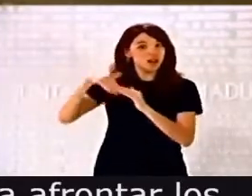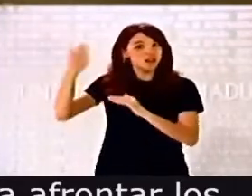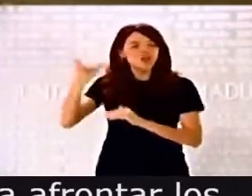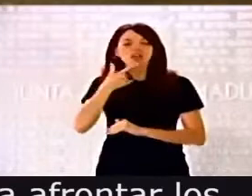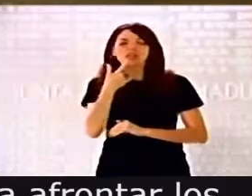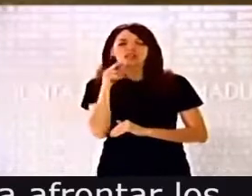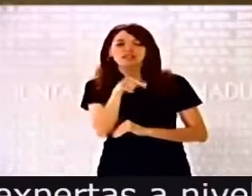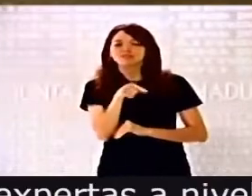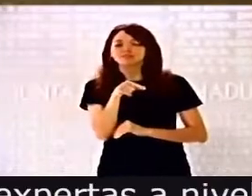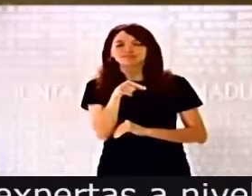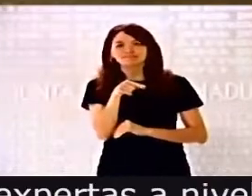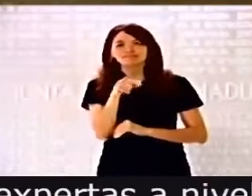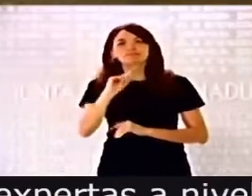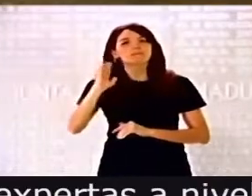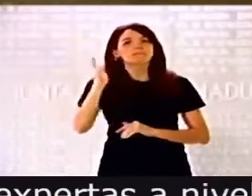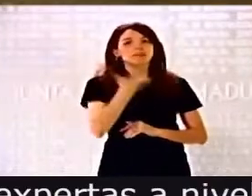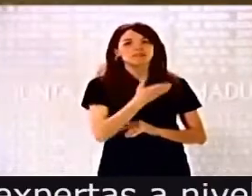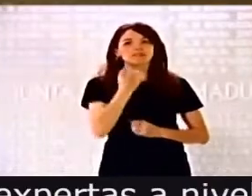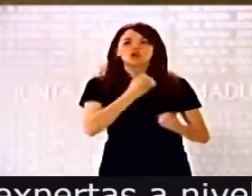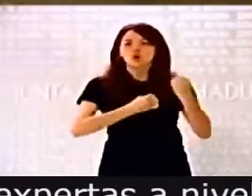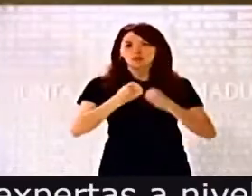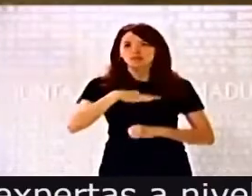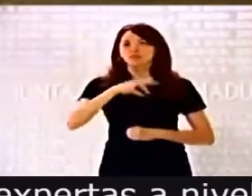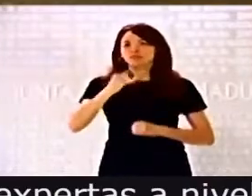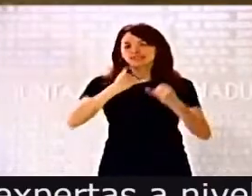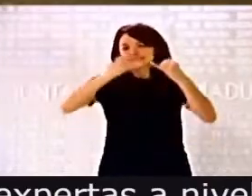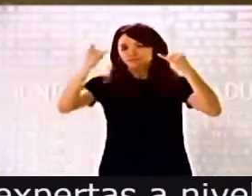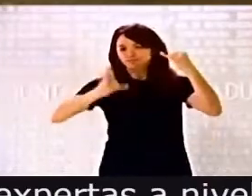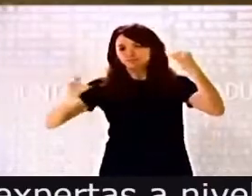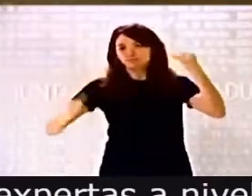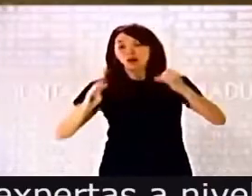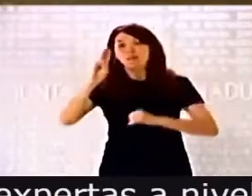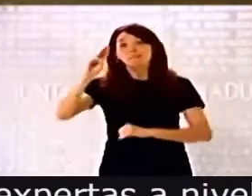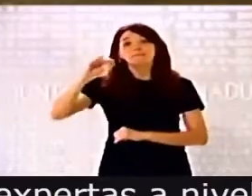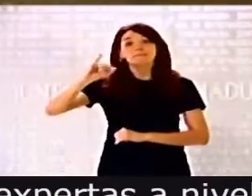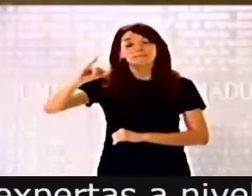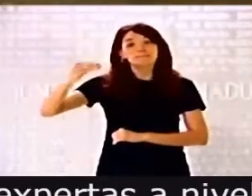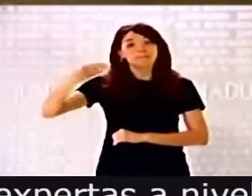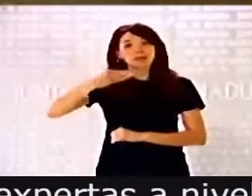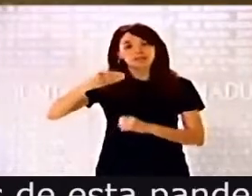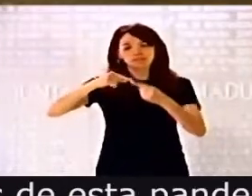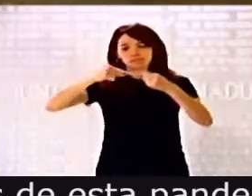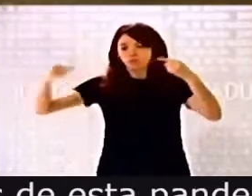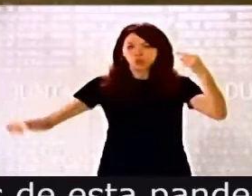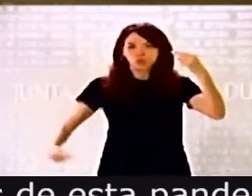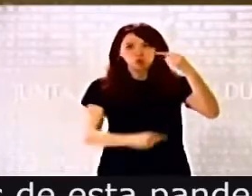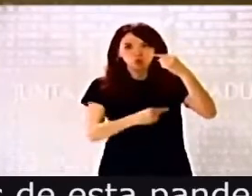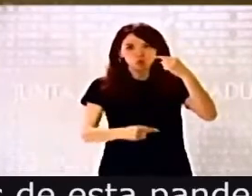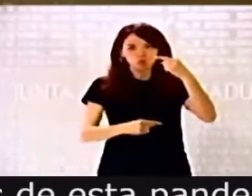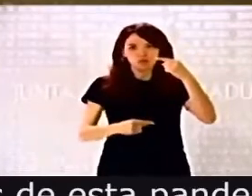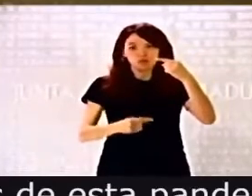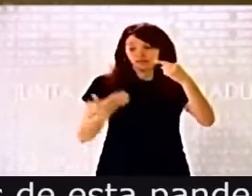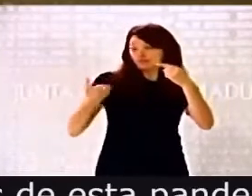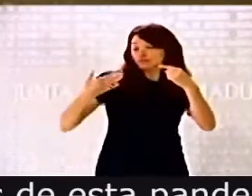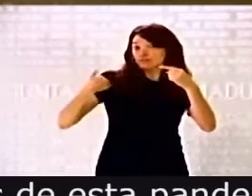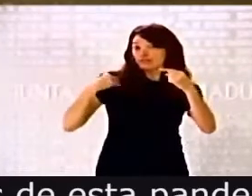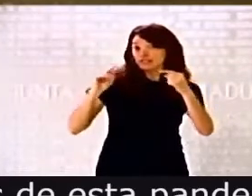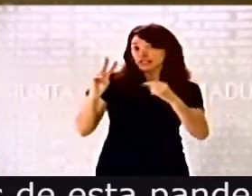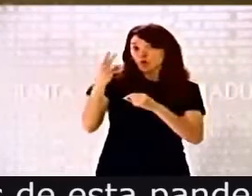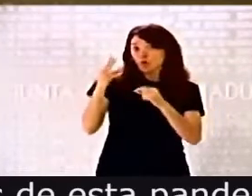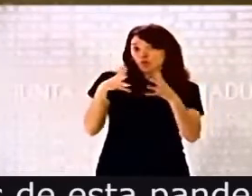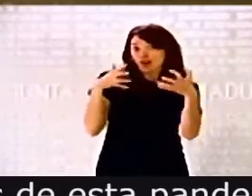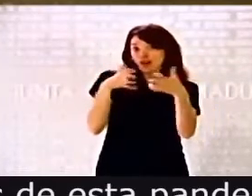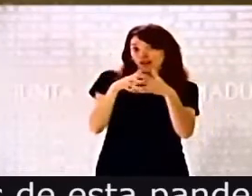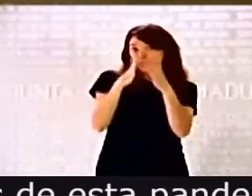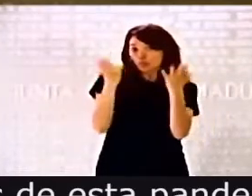esta pandemia pueden provocar la mayor caída del PIB mundial desde la Segunda Guerra Mundial. Por tanto, el escenario nos